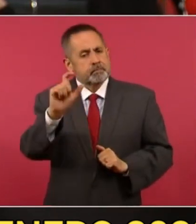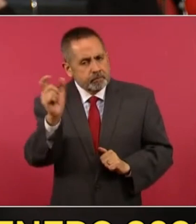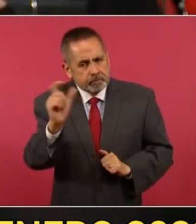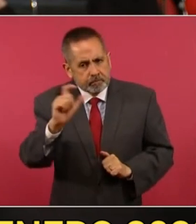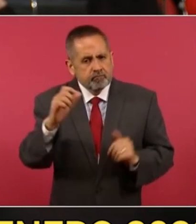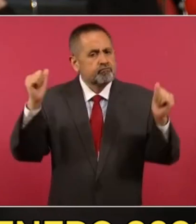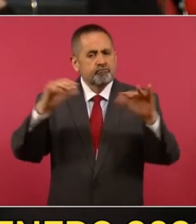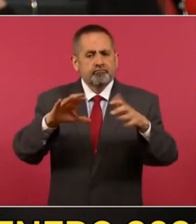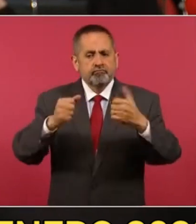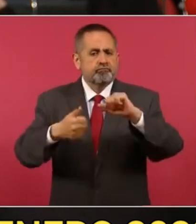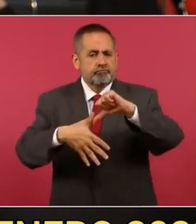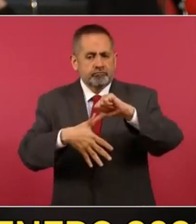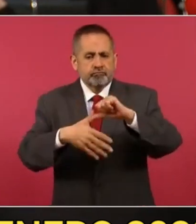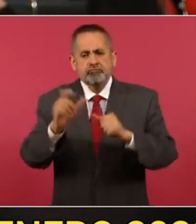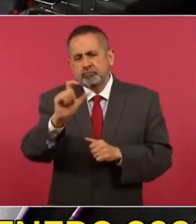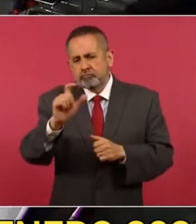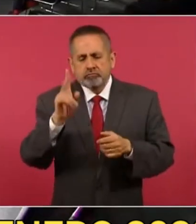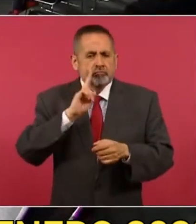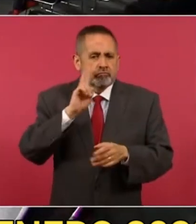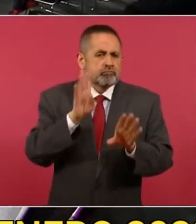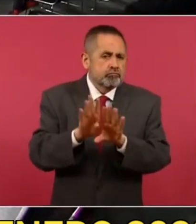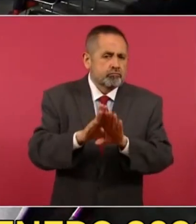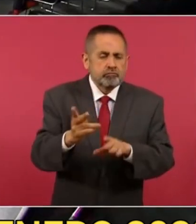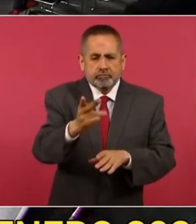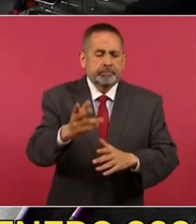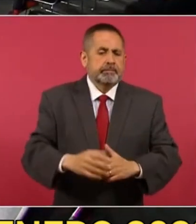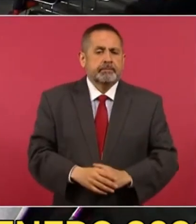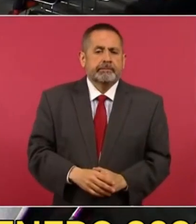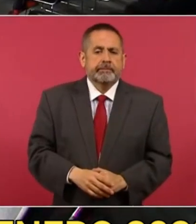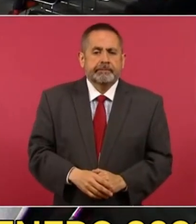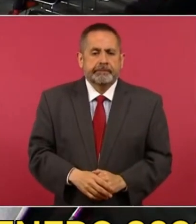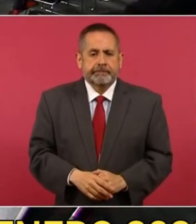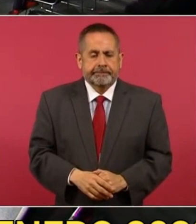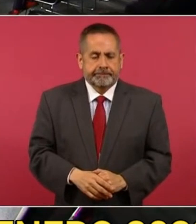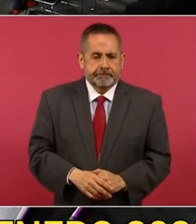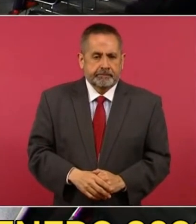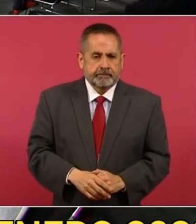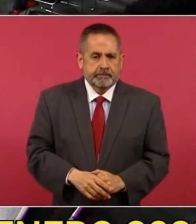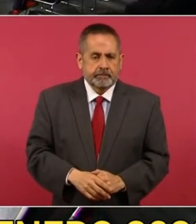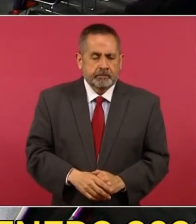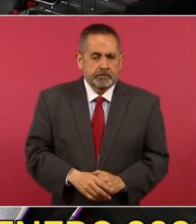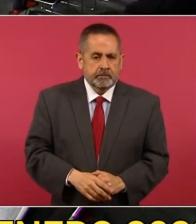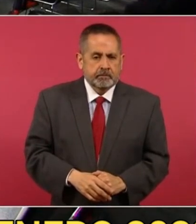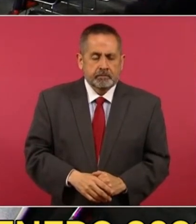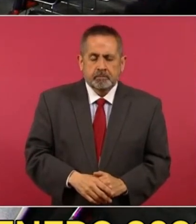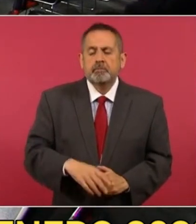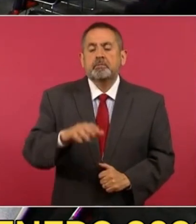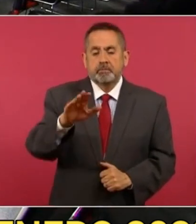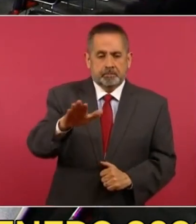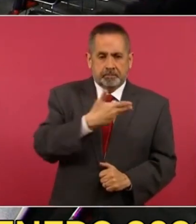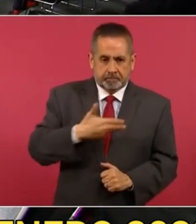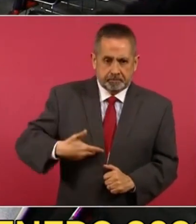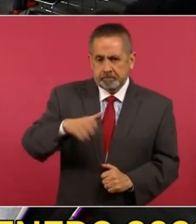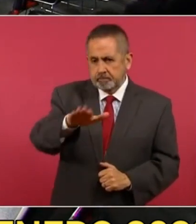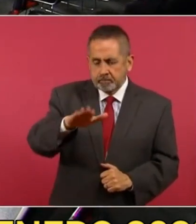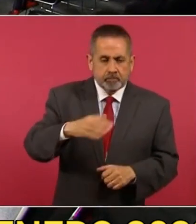esta conferencia latinoamericana? Gracias. Sí, bueno, estamos haciendo constantemente una revisión del